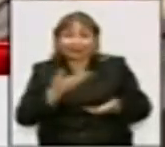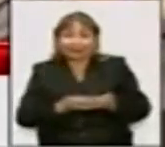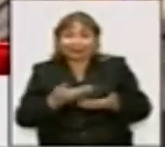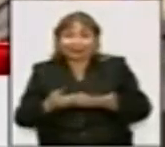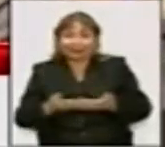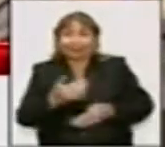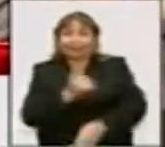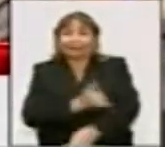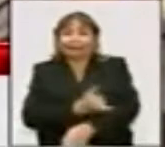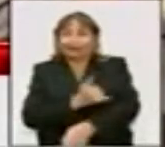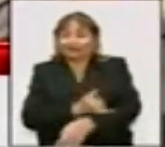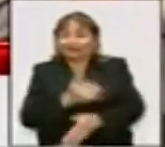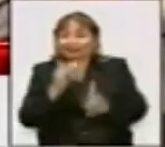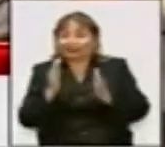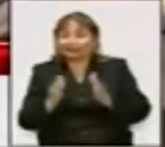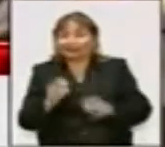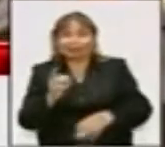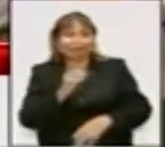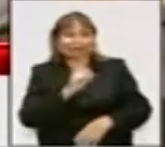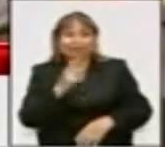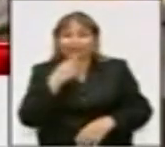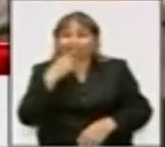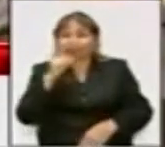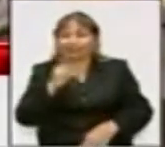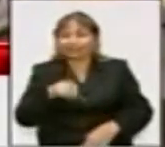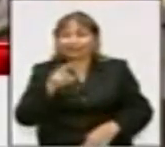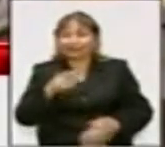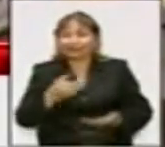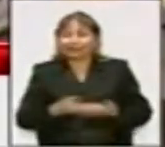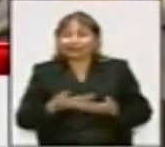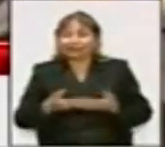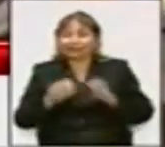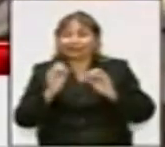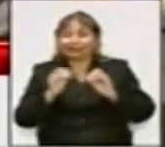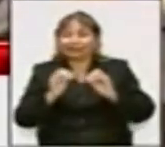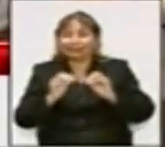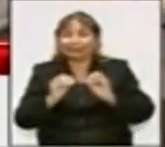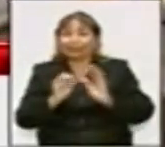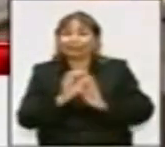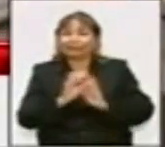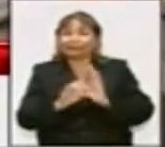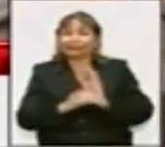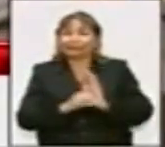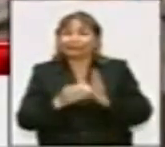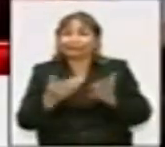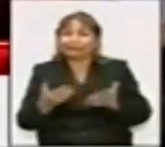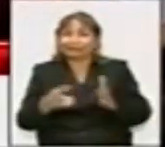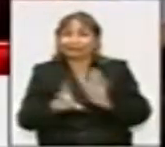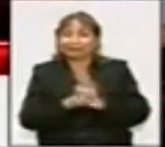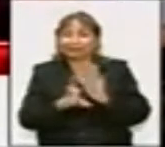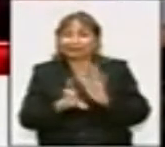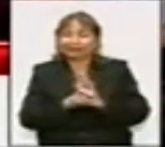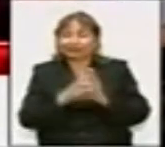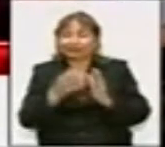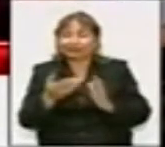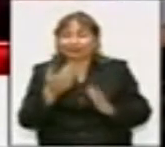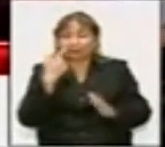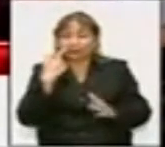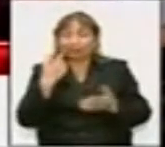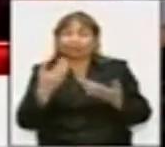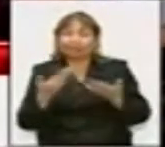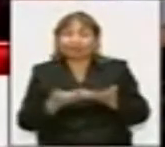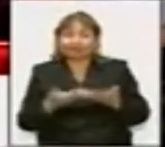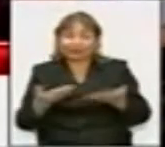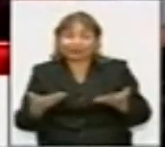instituciones no son necesariamente en la que están en la constitución sino lo que los hombres hacen de ella entonces nos encontramos